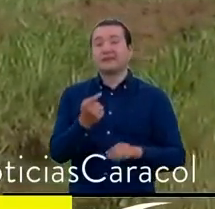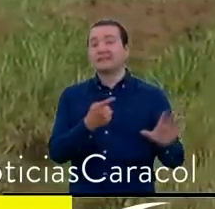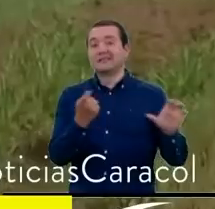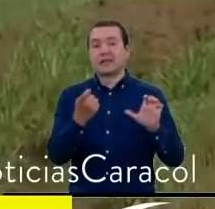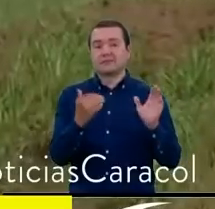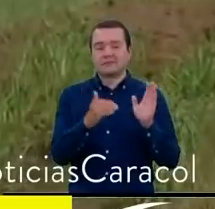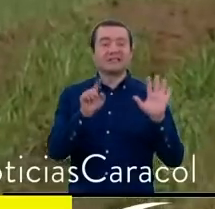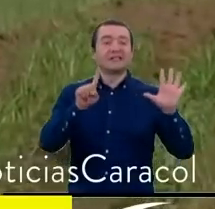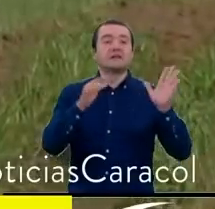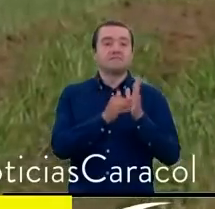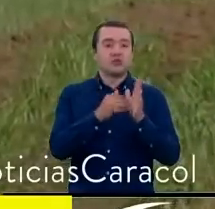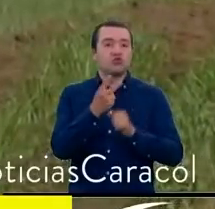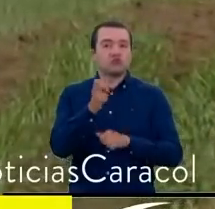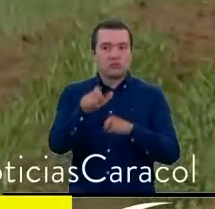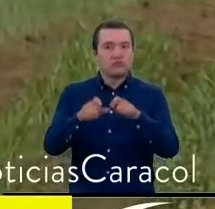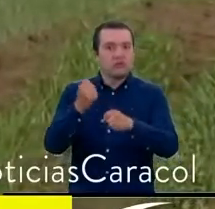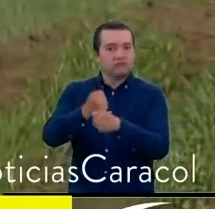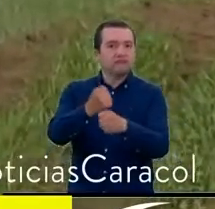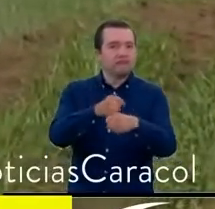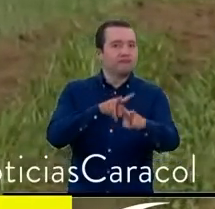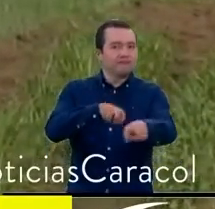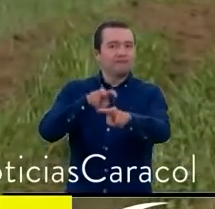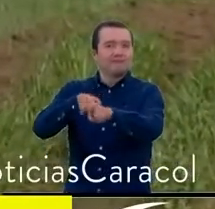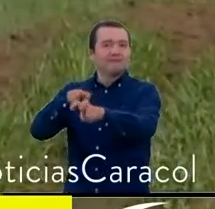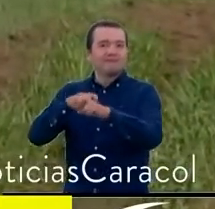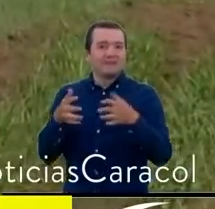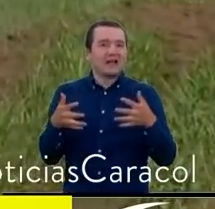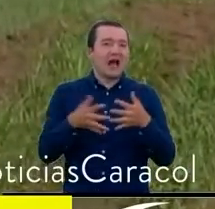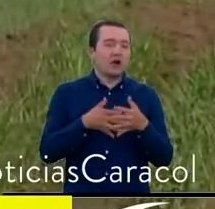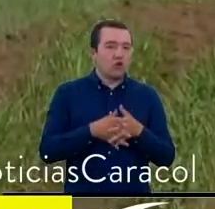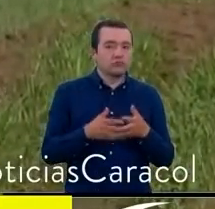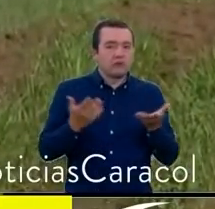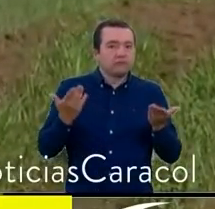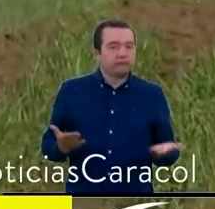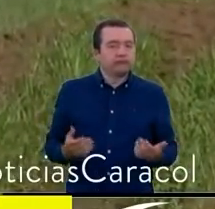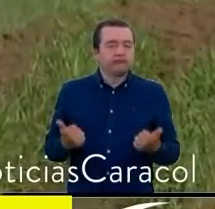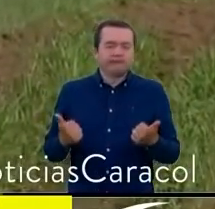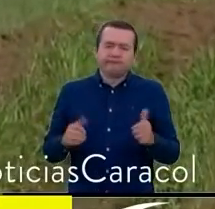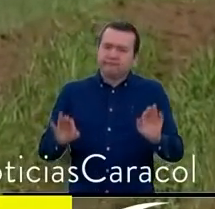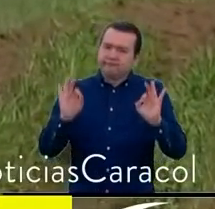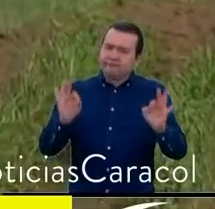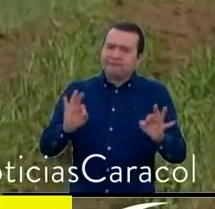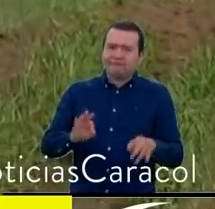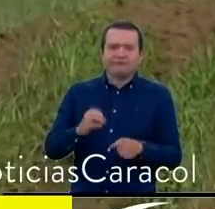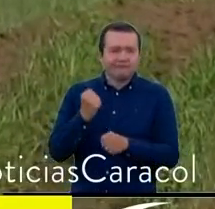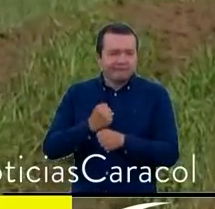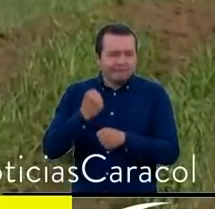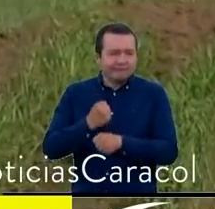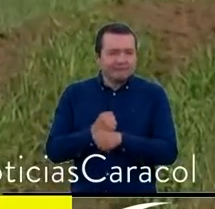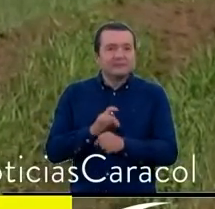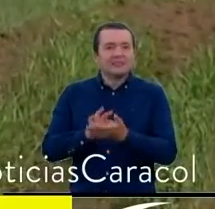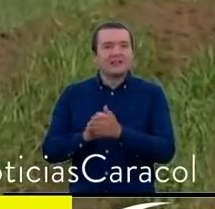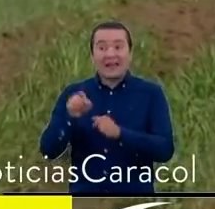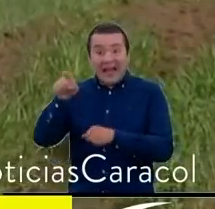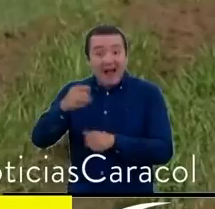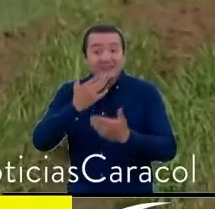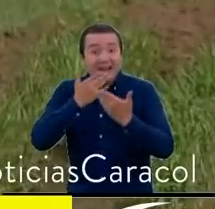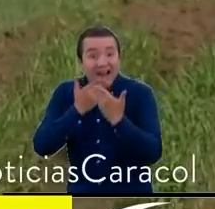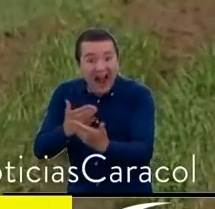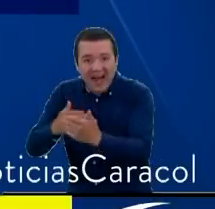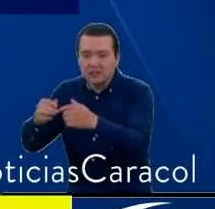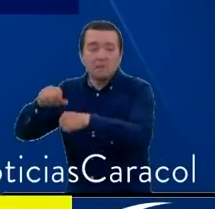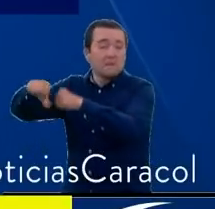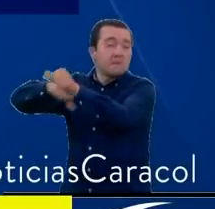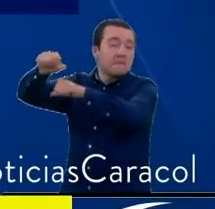Hoy aquí descubrimos su maravillosa labor, ese trabajo que permite que saboreemos un plato de arroz en nuestras